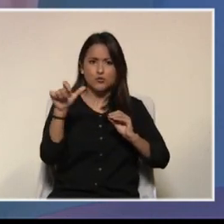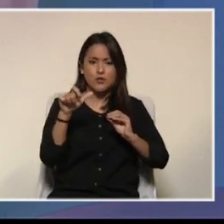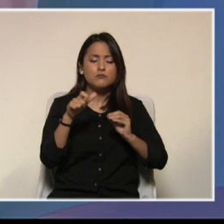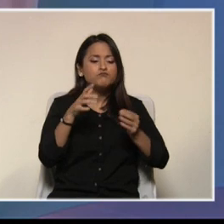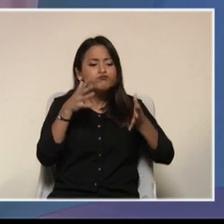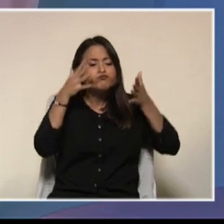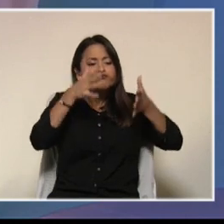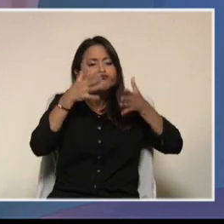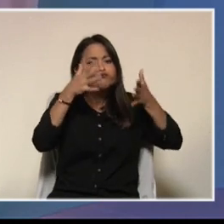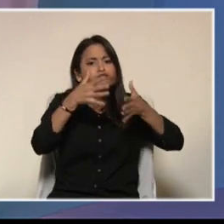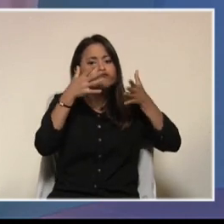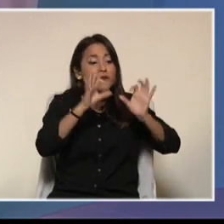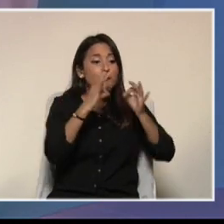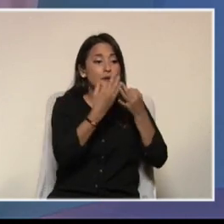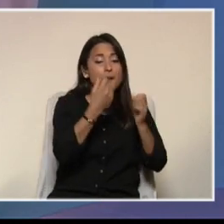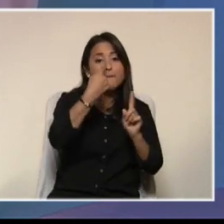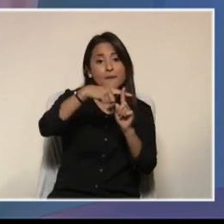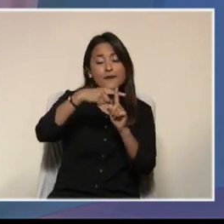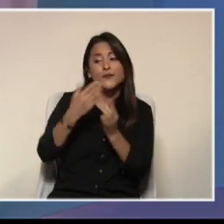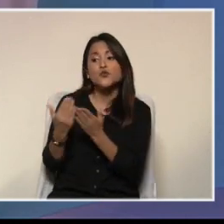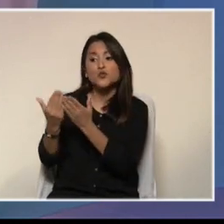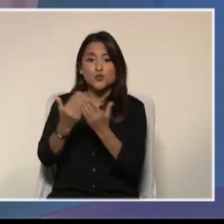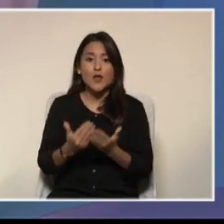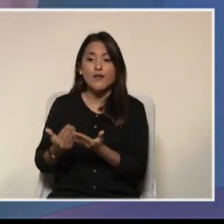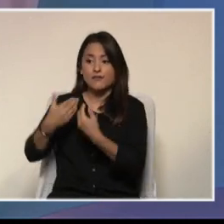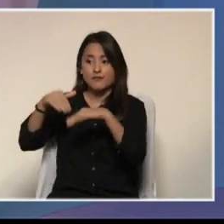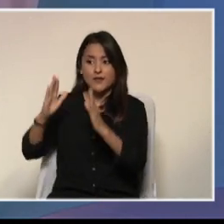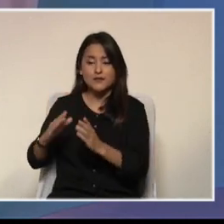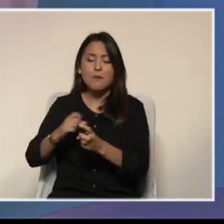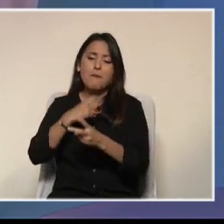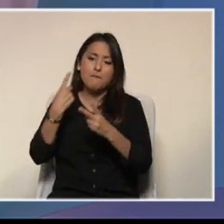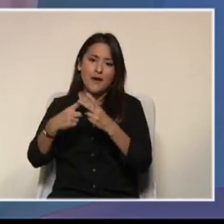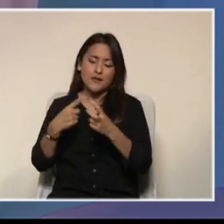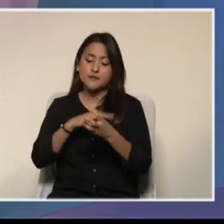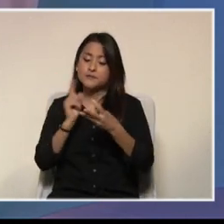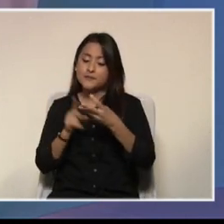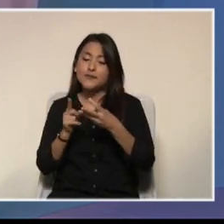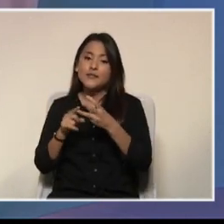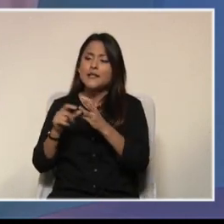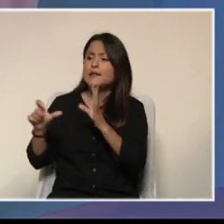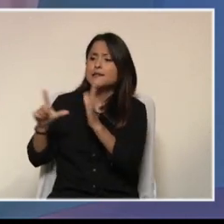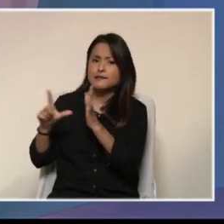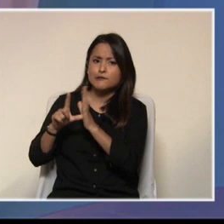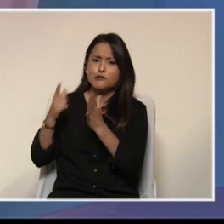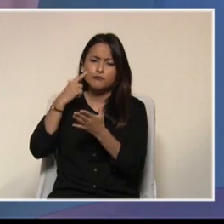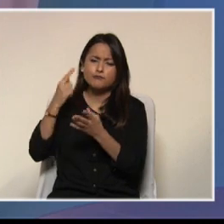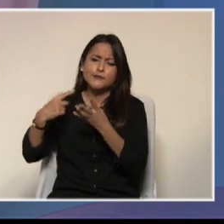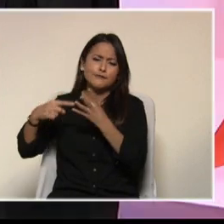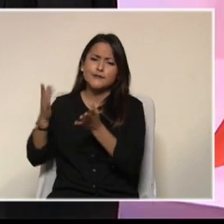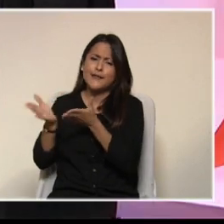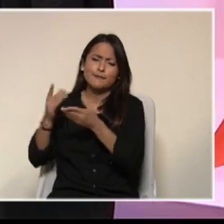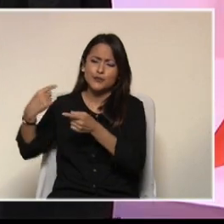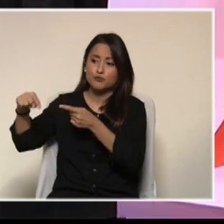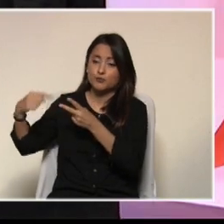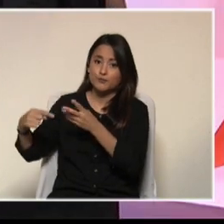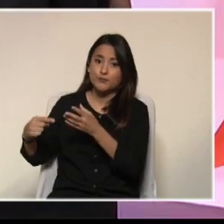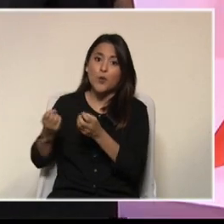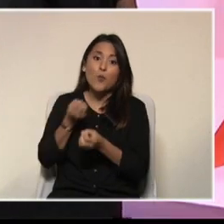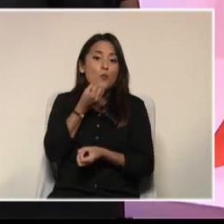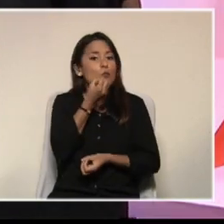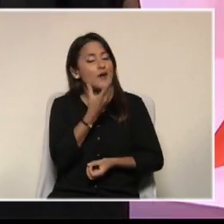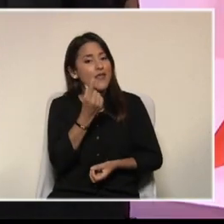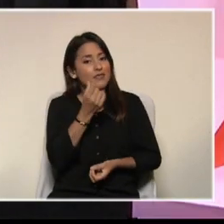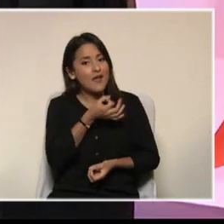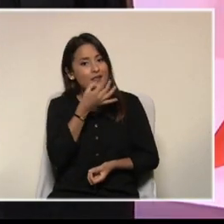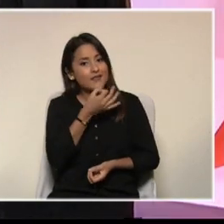sino también para los estudiantes y los planteles educativos y servicios de esta modalidad. Muy buenas tardes, profesora. Bienvenida a su programa.